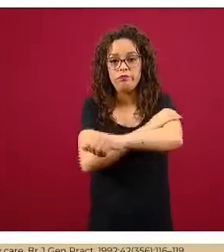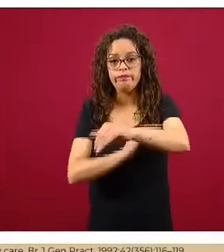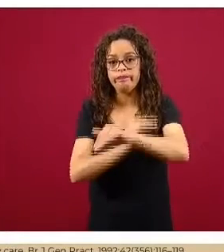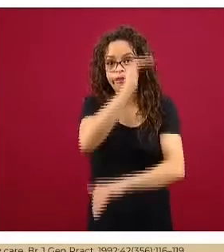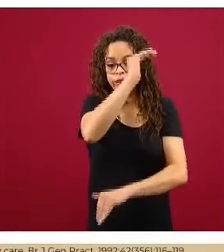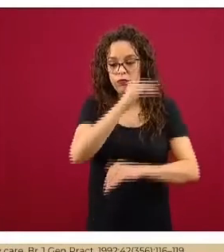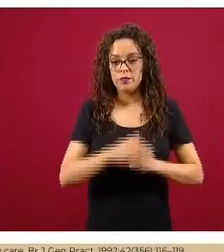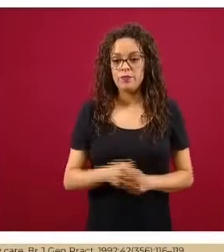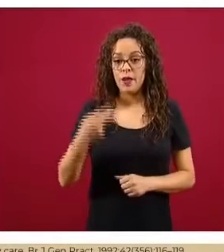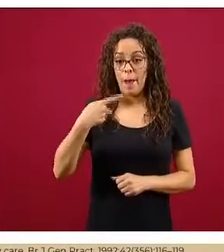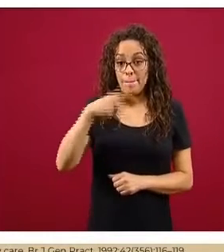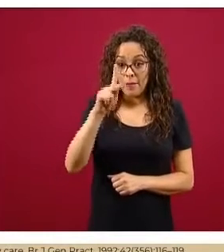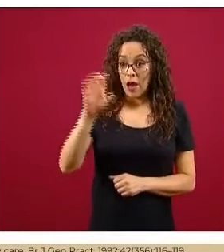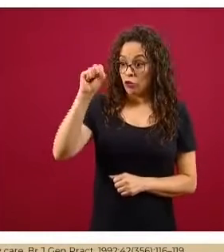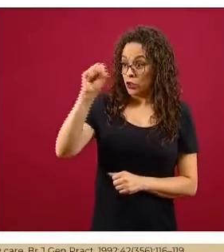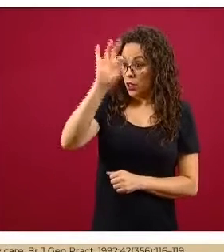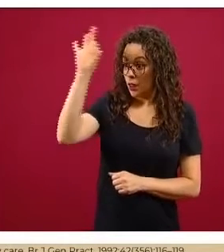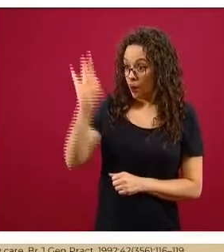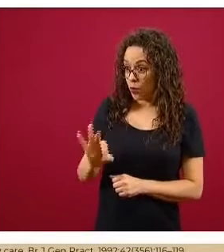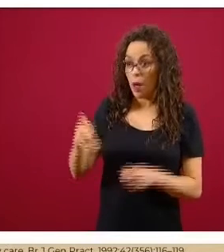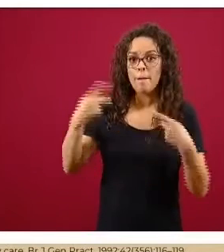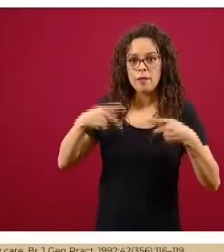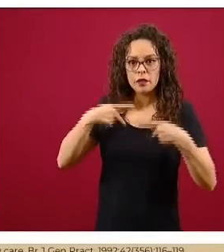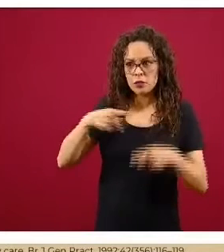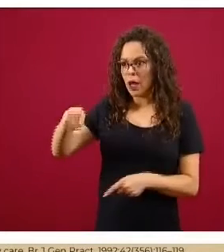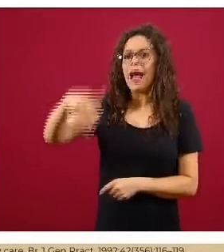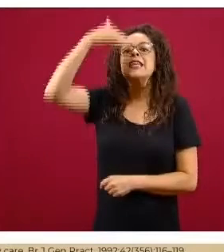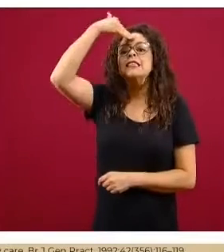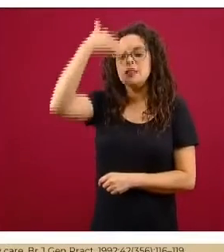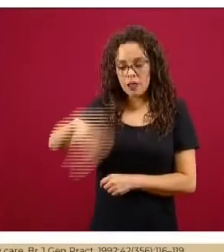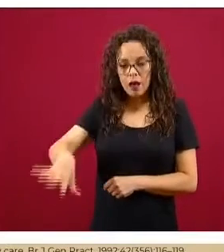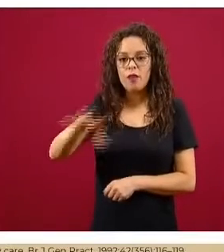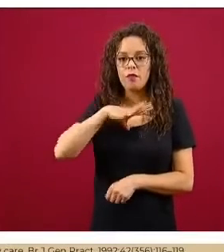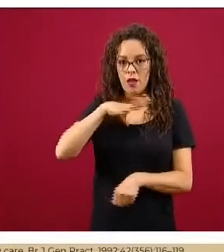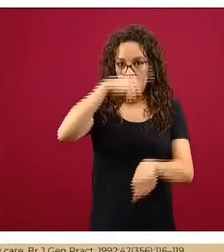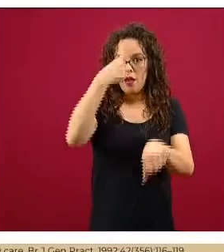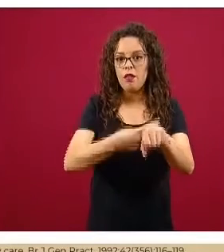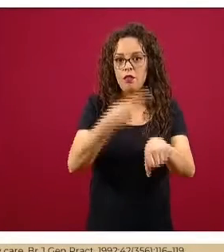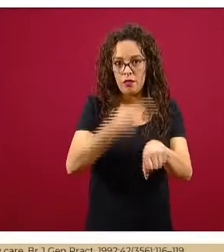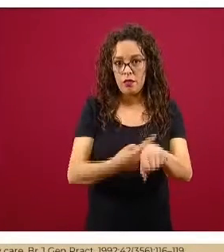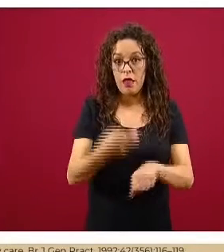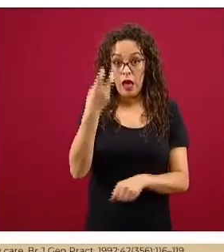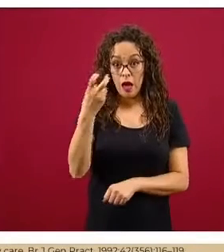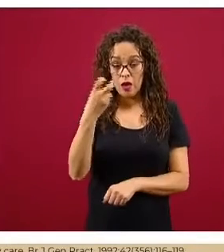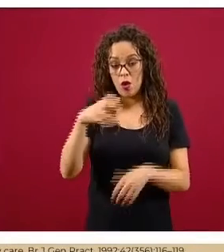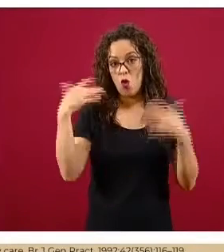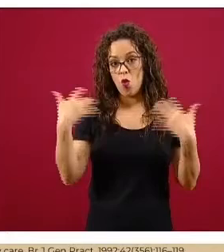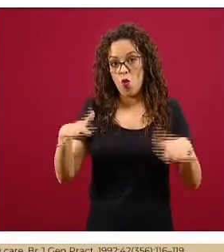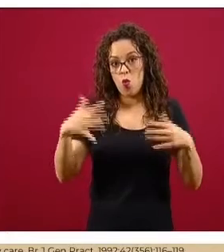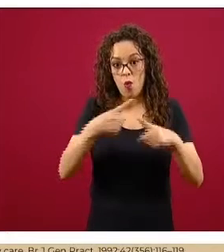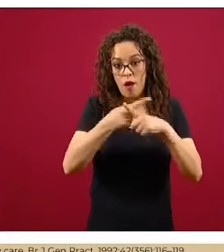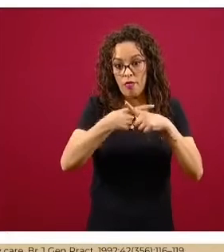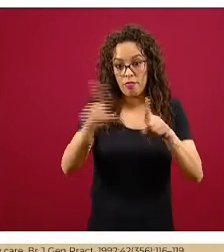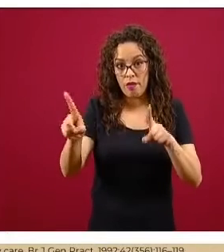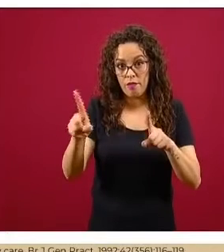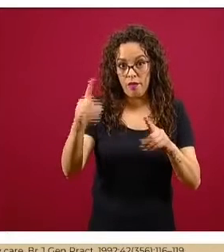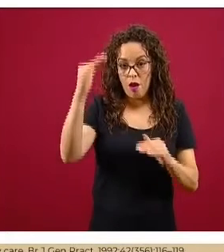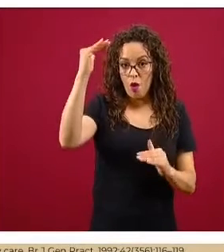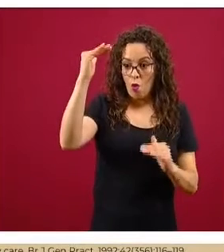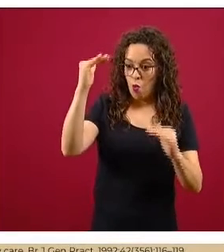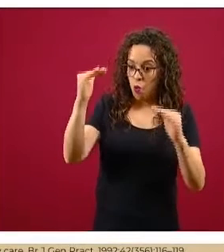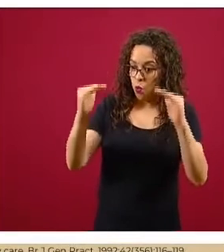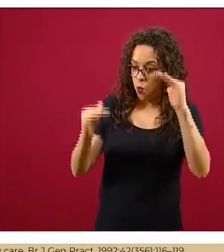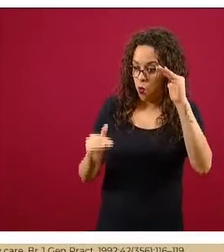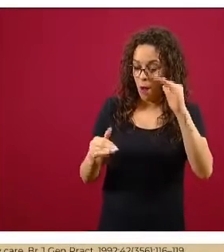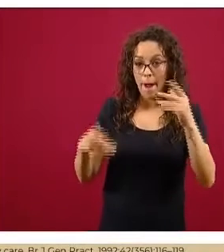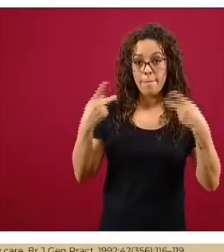solamente 60% conocen su diagnóstico. O sea que hay una brecha importante de individuos que, teniendo